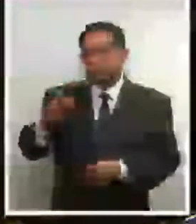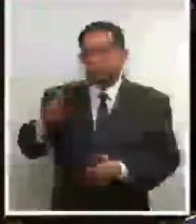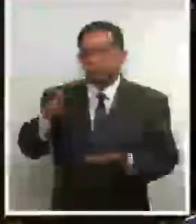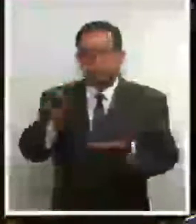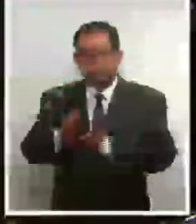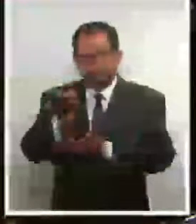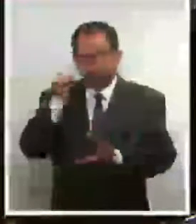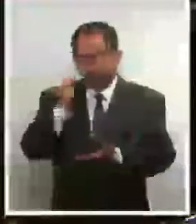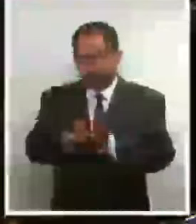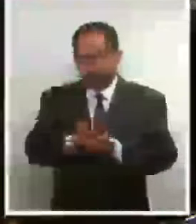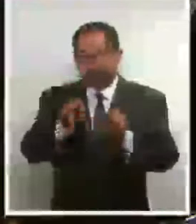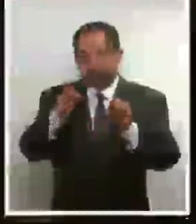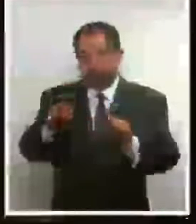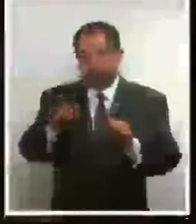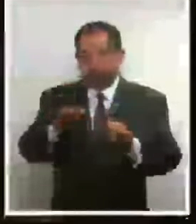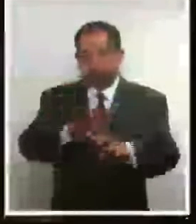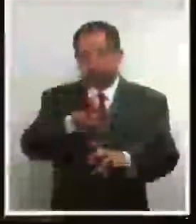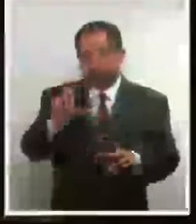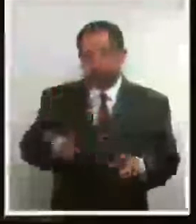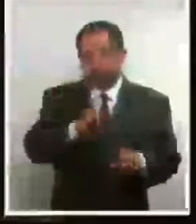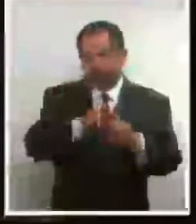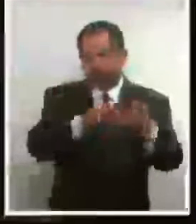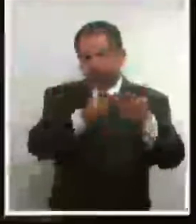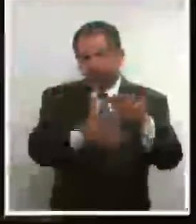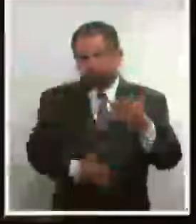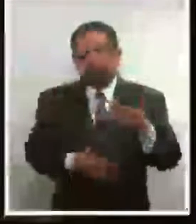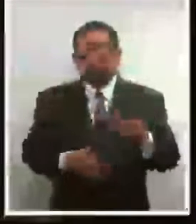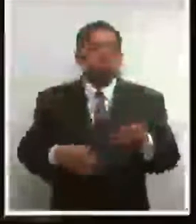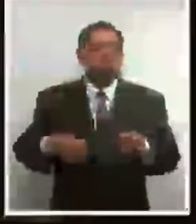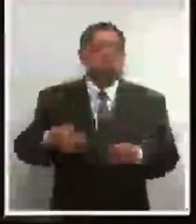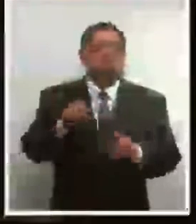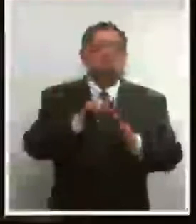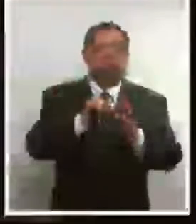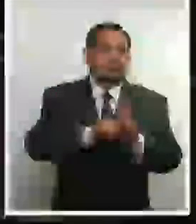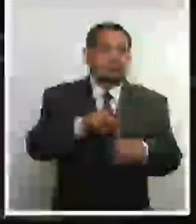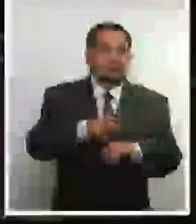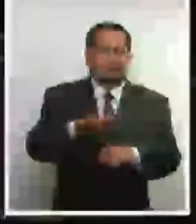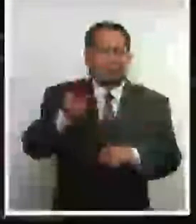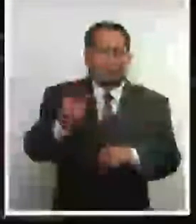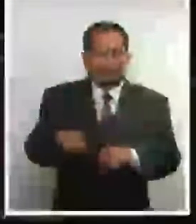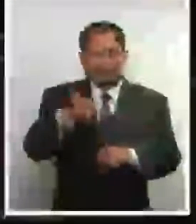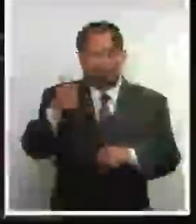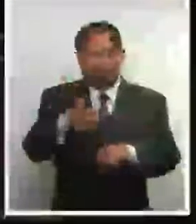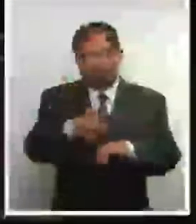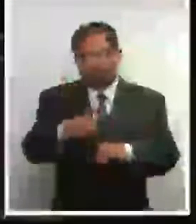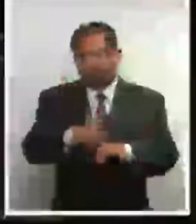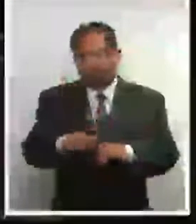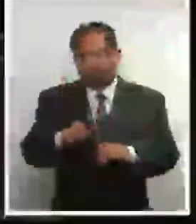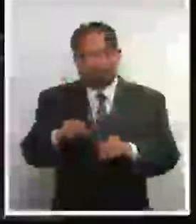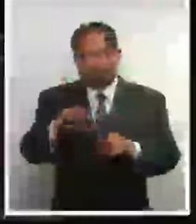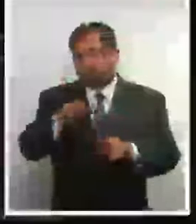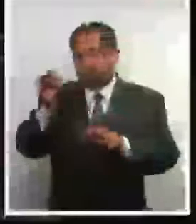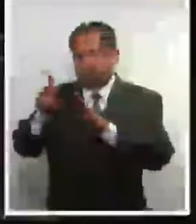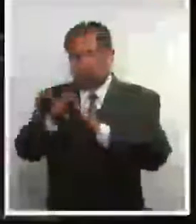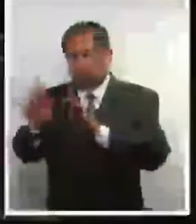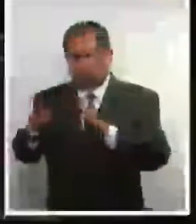y por lo tanto queda aprobado en lo general el artículo 46 con los numerales no